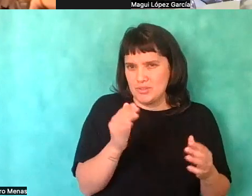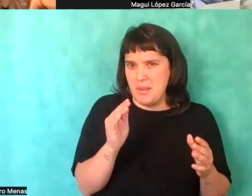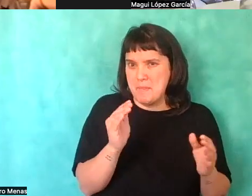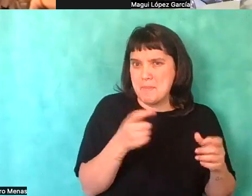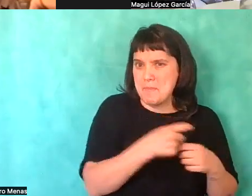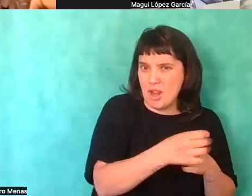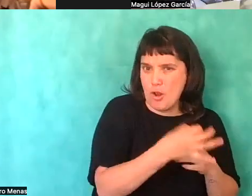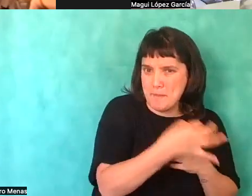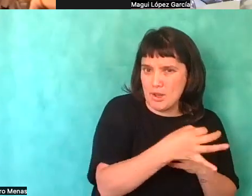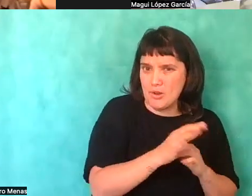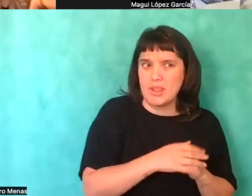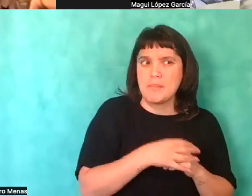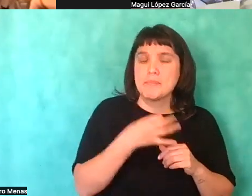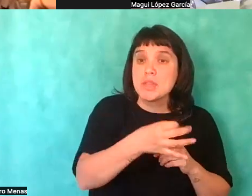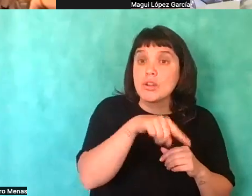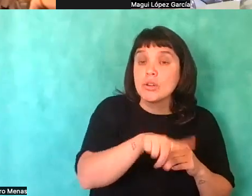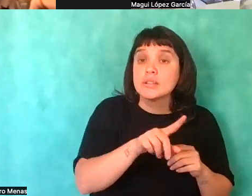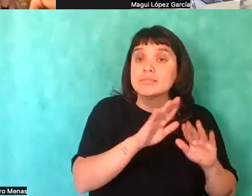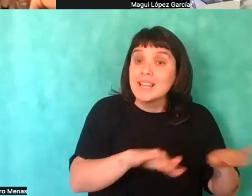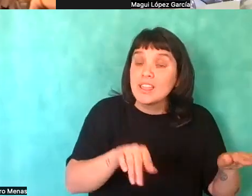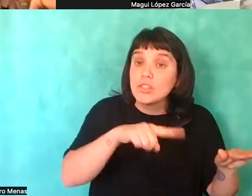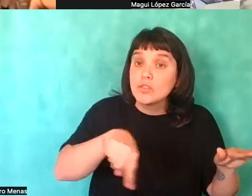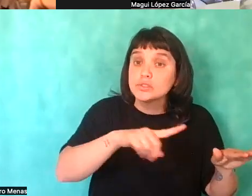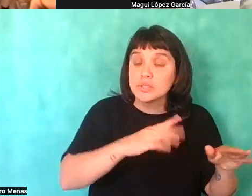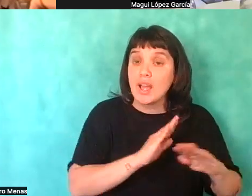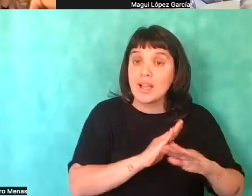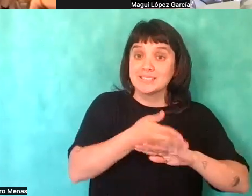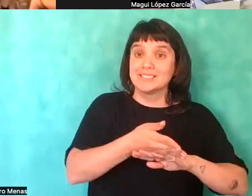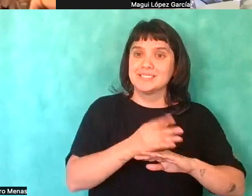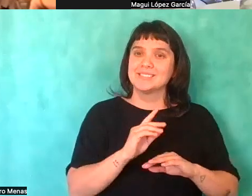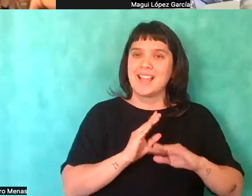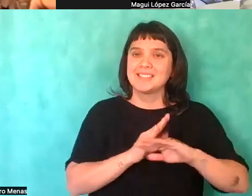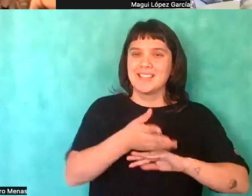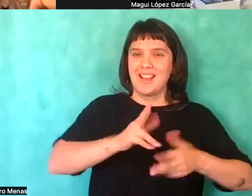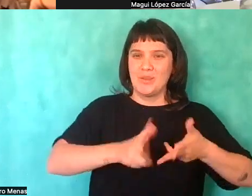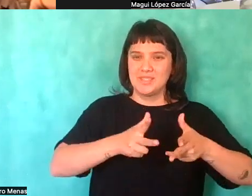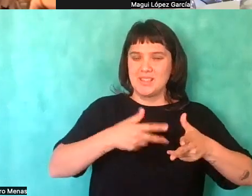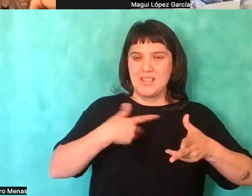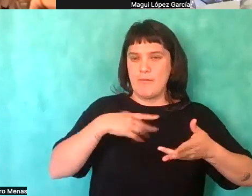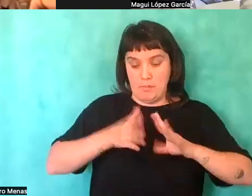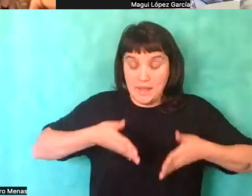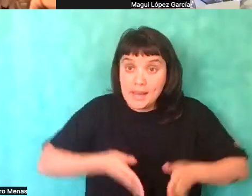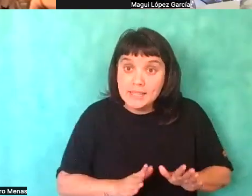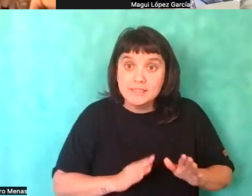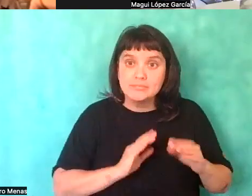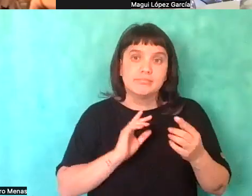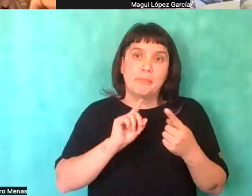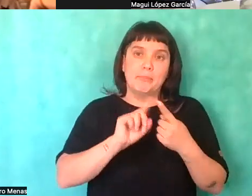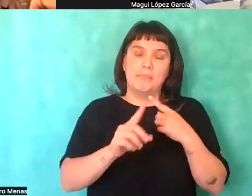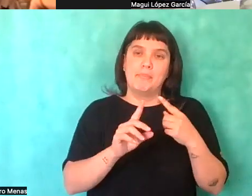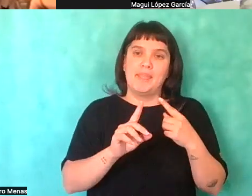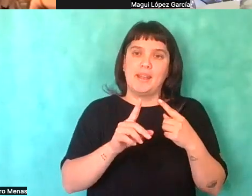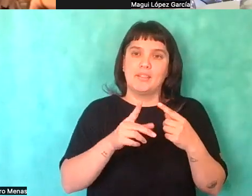minoría, son niños y niñas que acceden a una lengua de señas desde el momento en que nacen, ¿sí? Que además